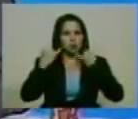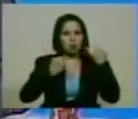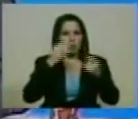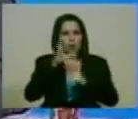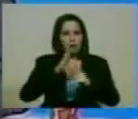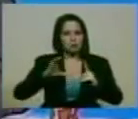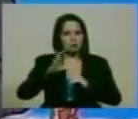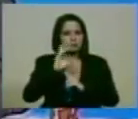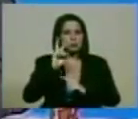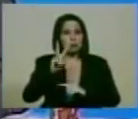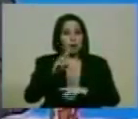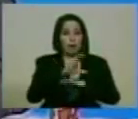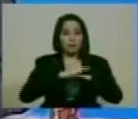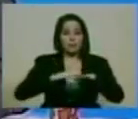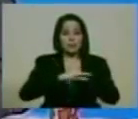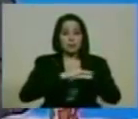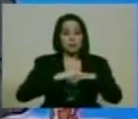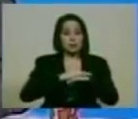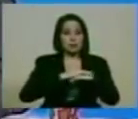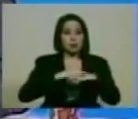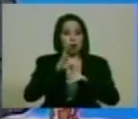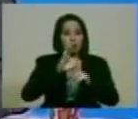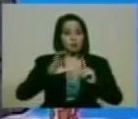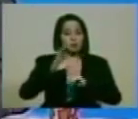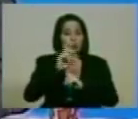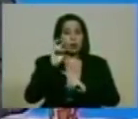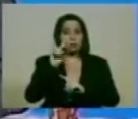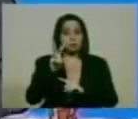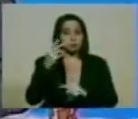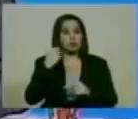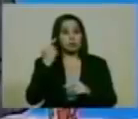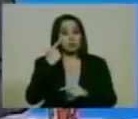Ministro de Cultura, tiene que ver con usted.